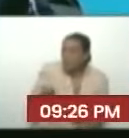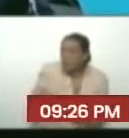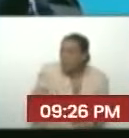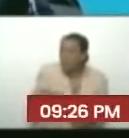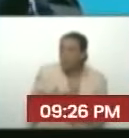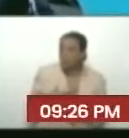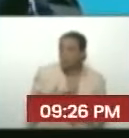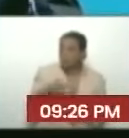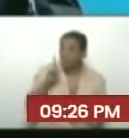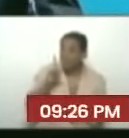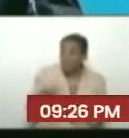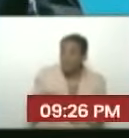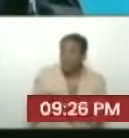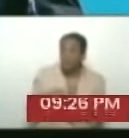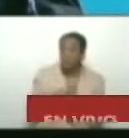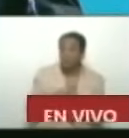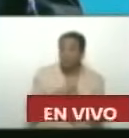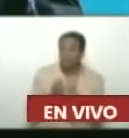También,